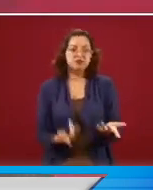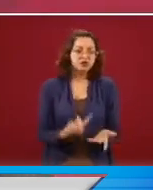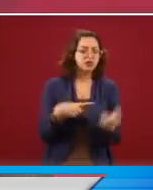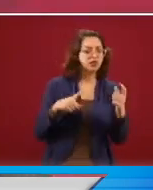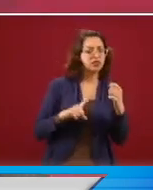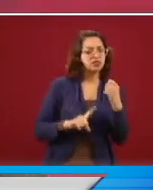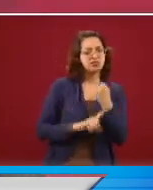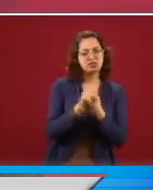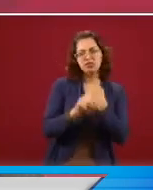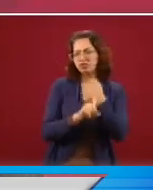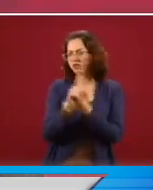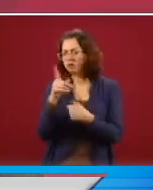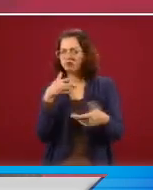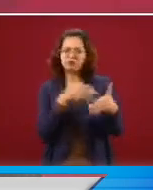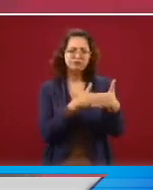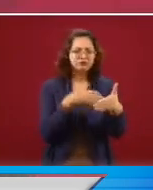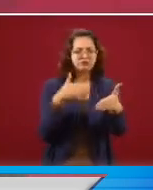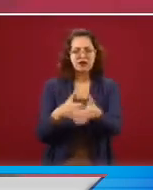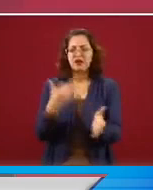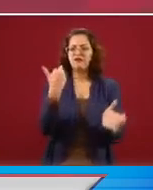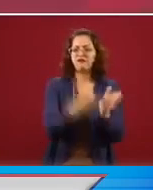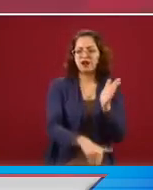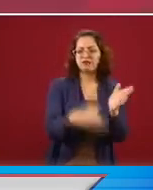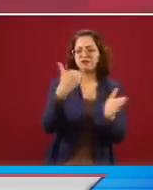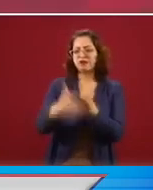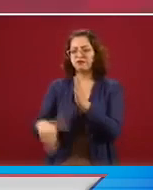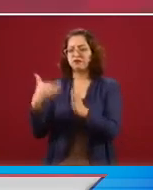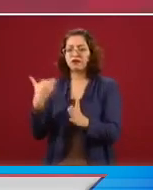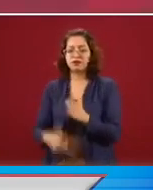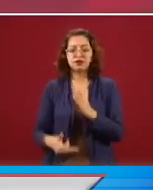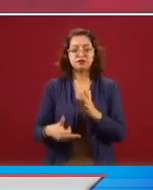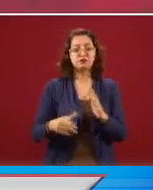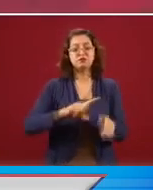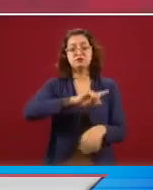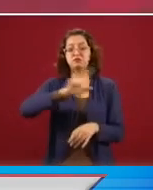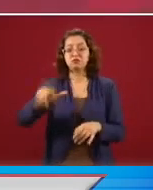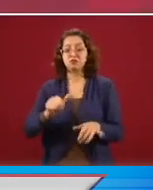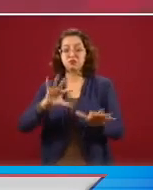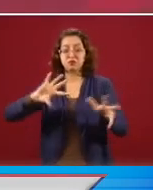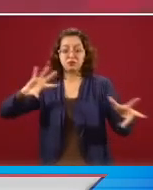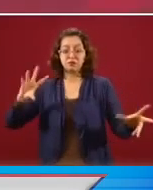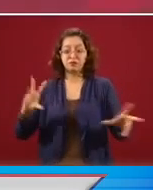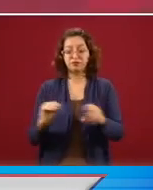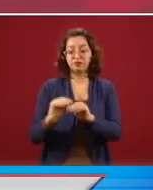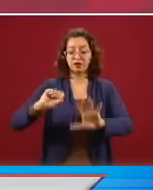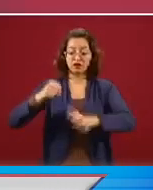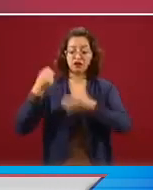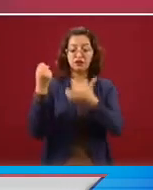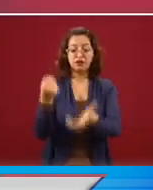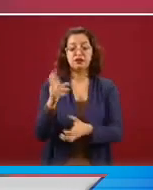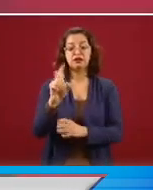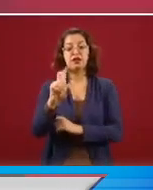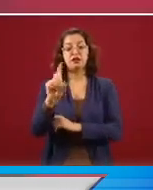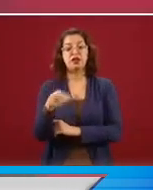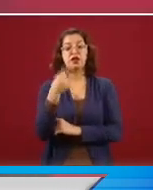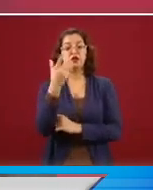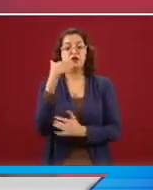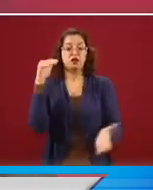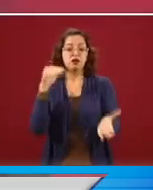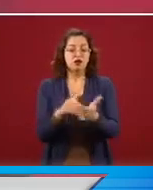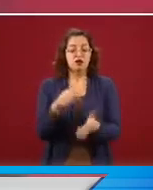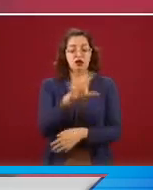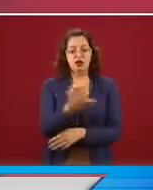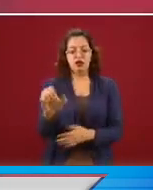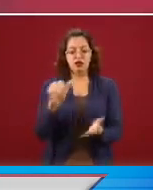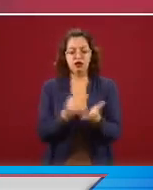del avión y menciona que si se realiza compraría 2 boletos. Se disculpa por no haber escuchado la conferencia porque se trasladaba al aeropuerto